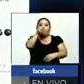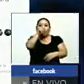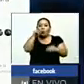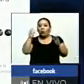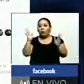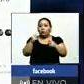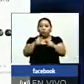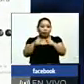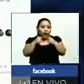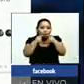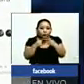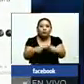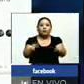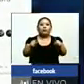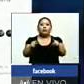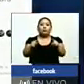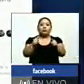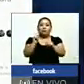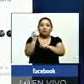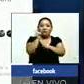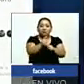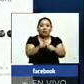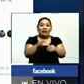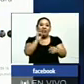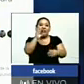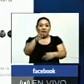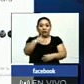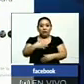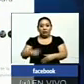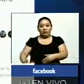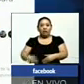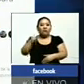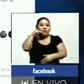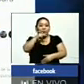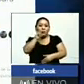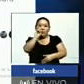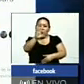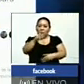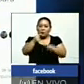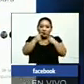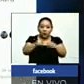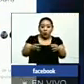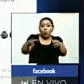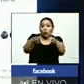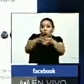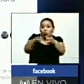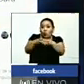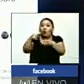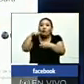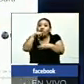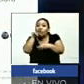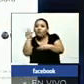hecha a través de las redes sociales donde el presidente de la República, Nayib Bukele, expresa que